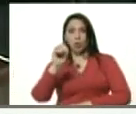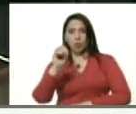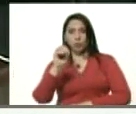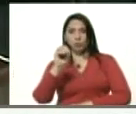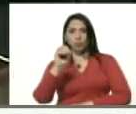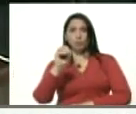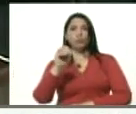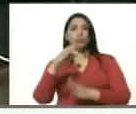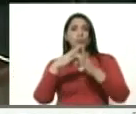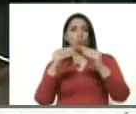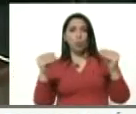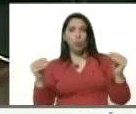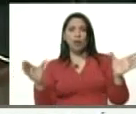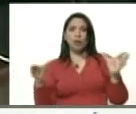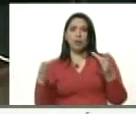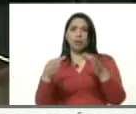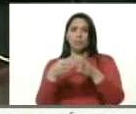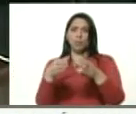todo su equipo,